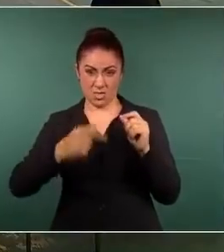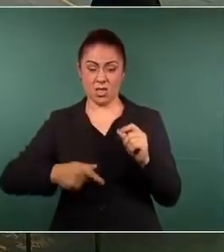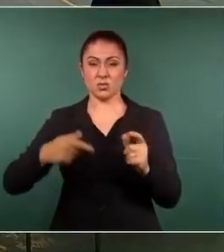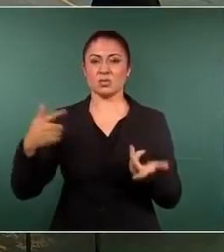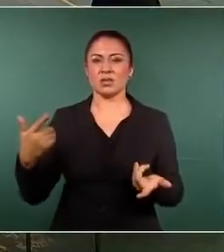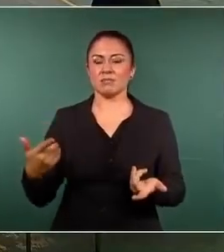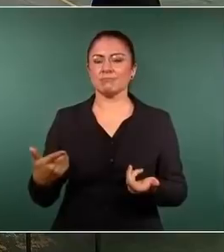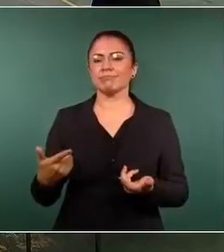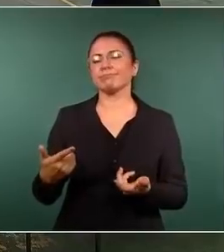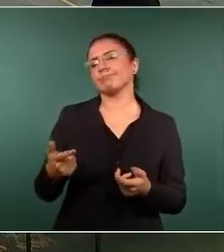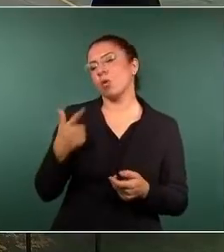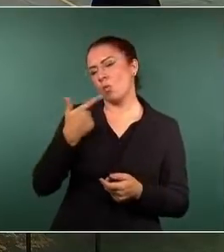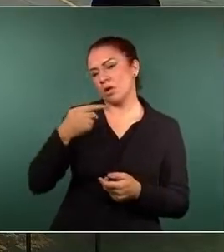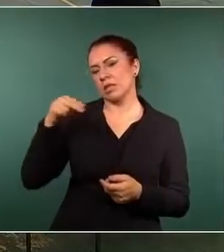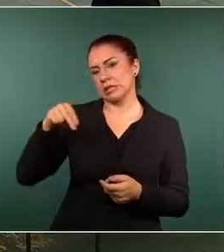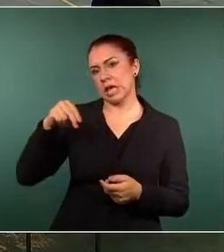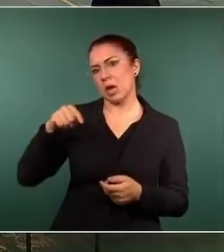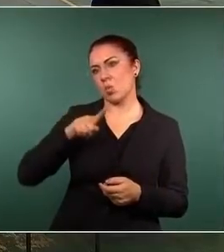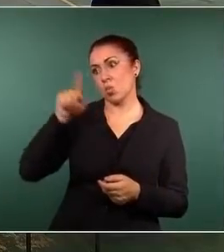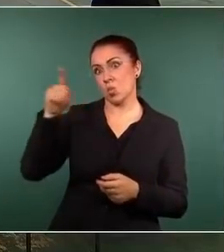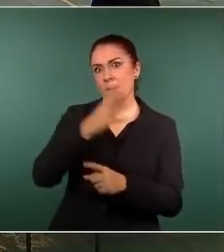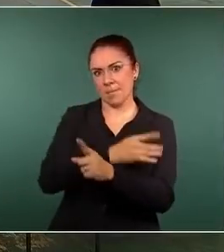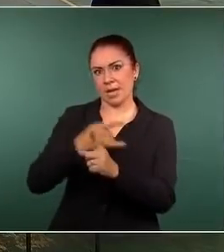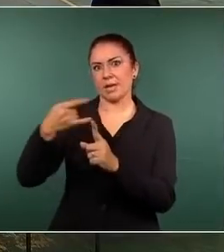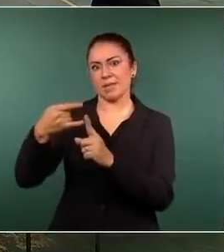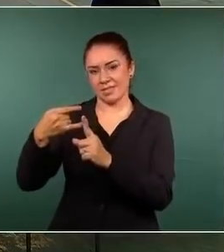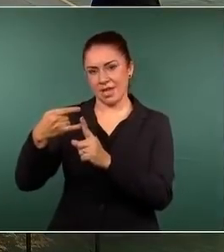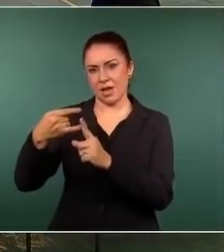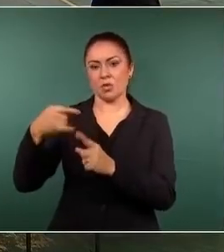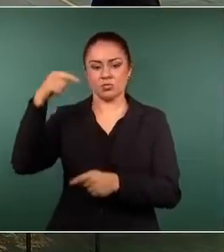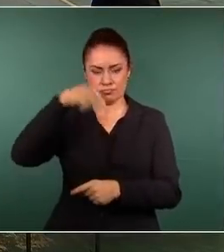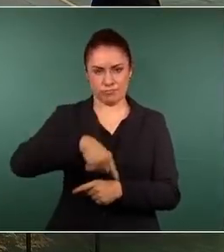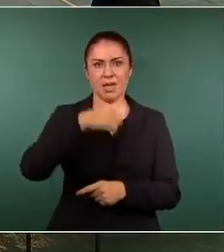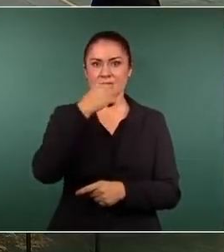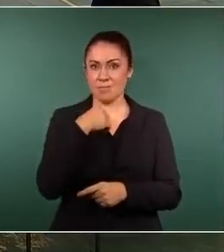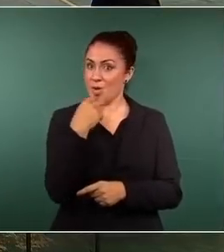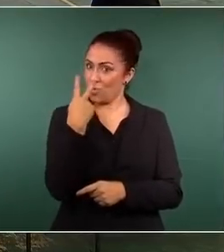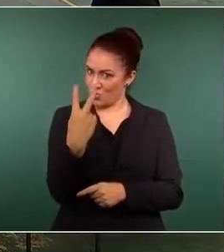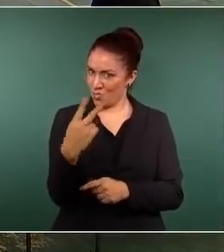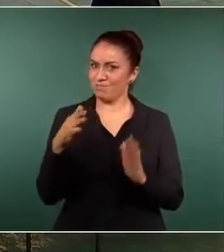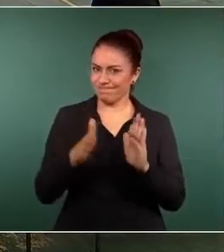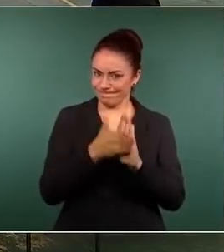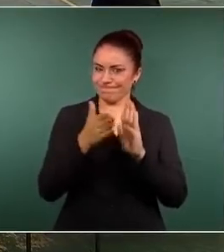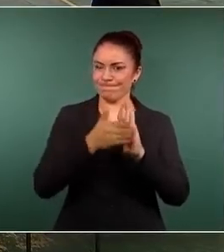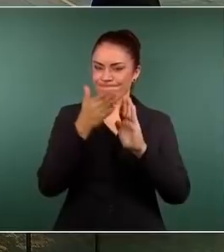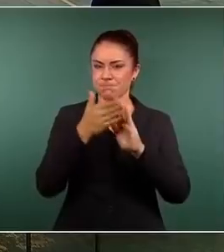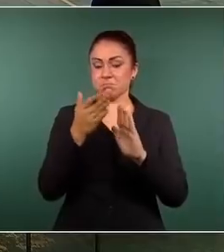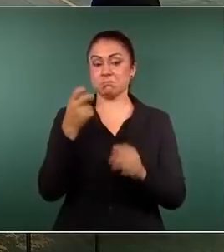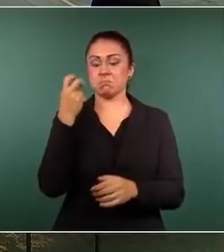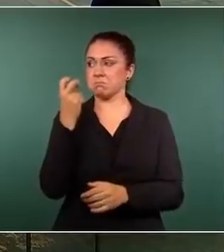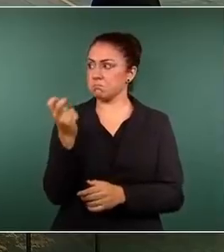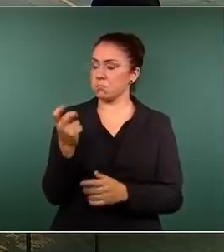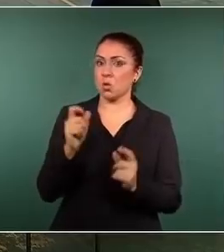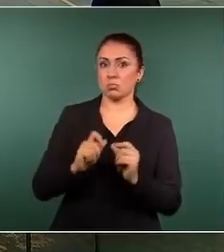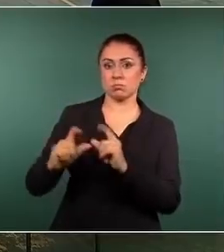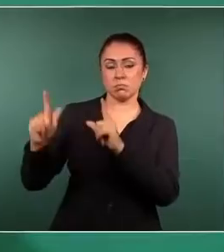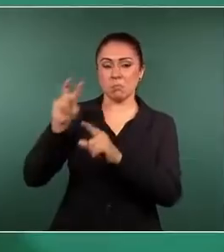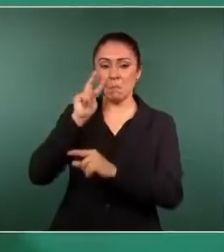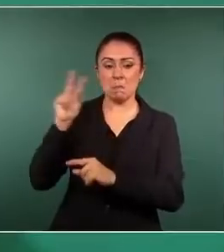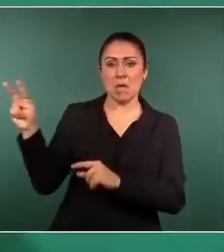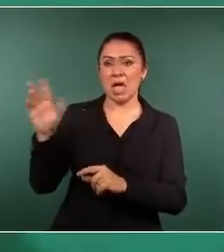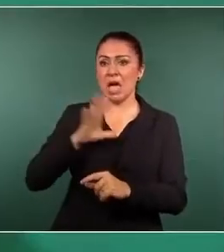adelante por favor los aseguramientos este es el esfuerzo de las fuerzas federales no está considerado aquí